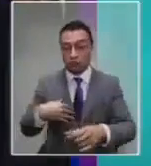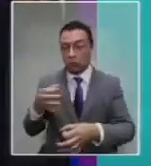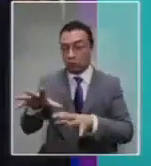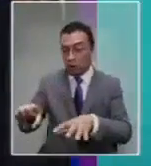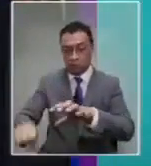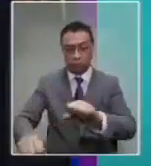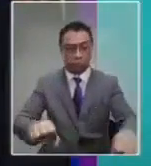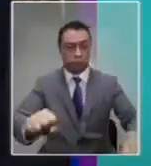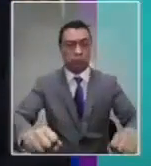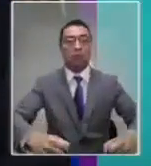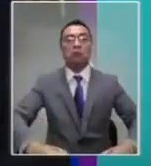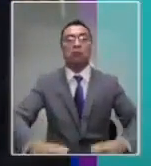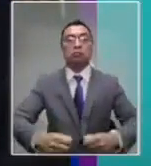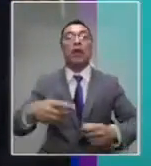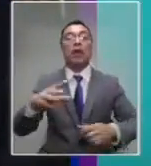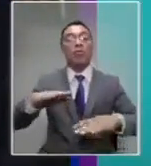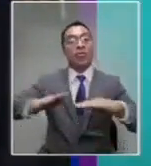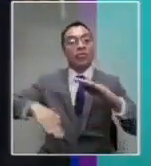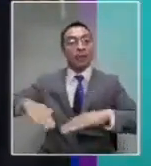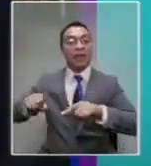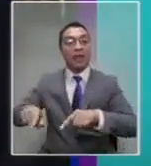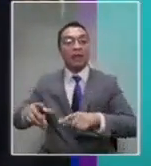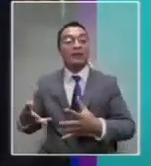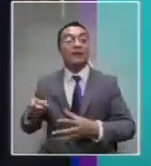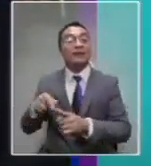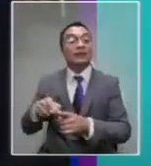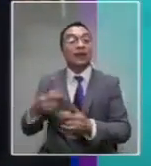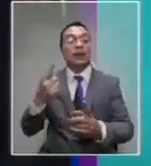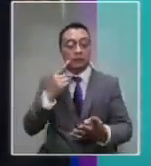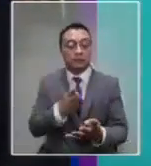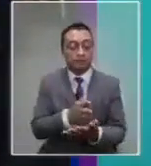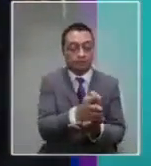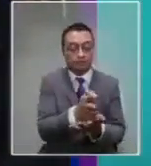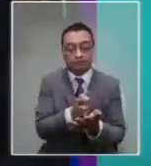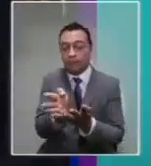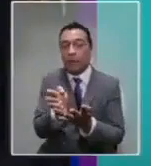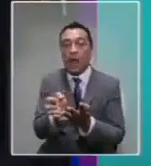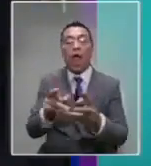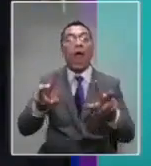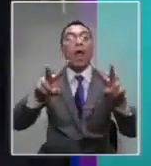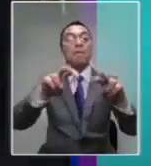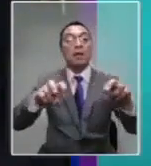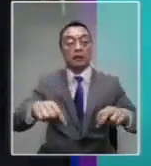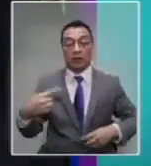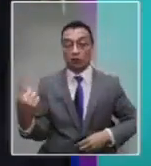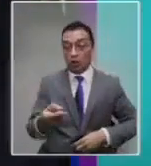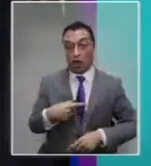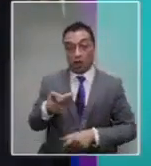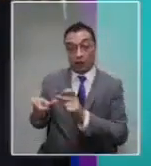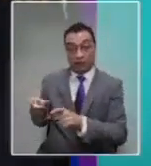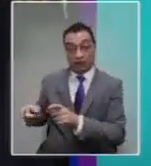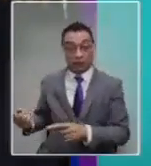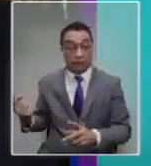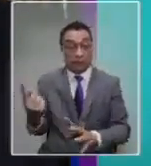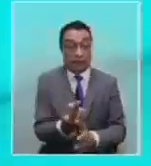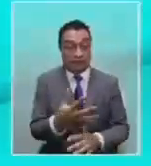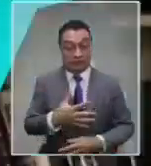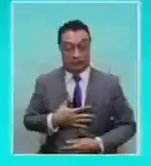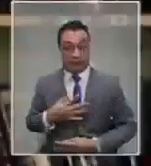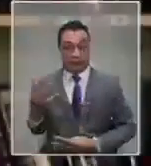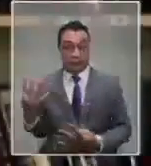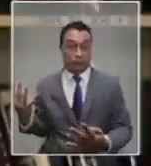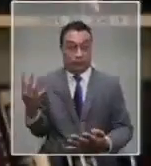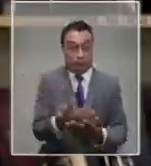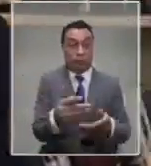nos vamos posicionando va dependiendo fundamentalmente, ¿no es cierto?, de las líneas investigativas de nuestros investigadores y de